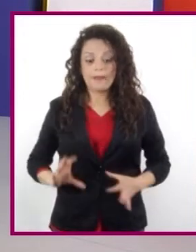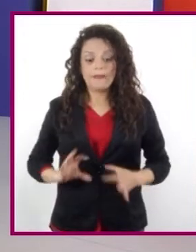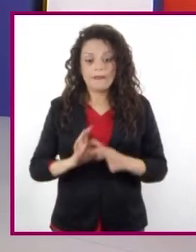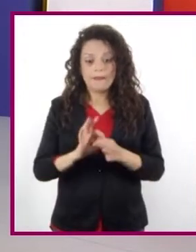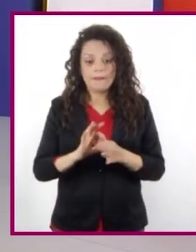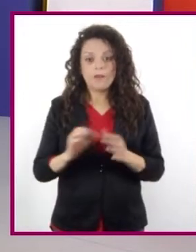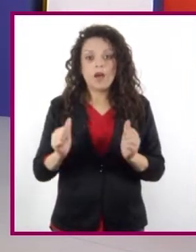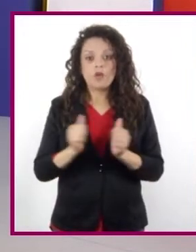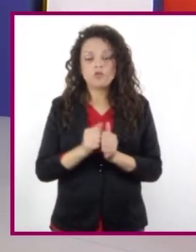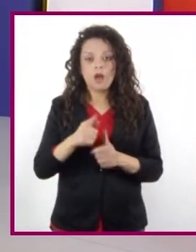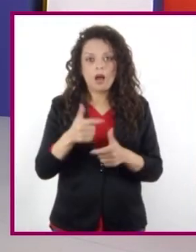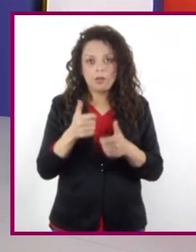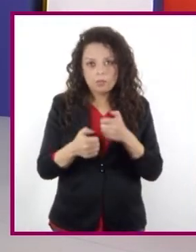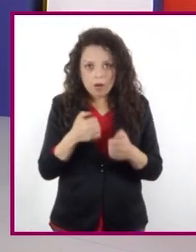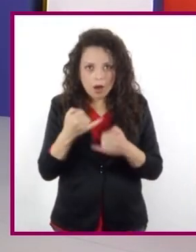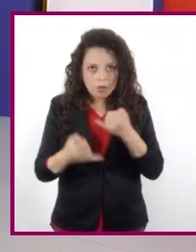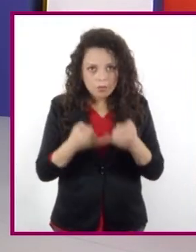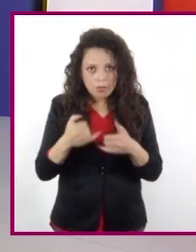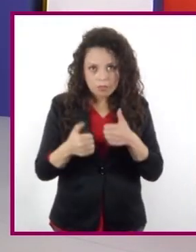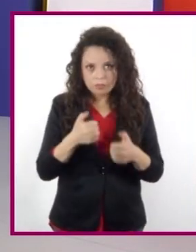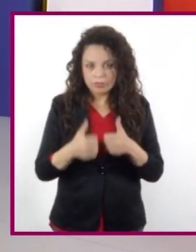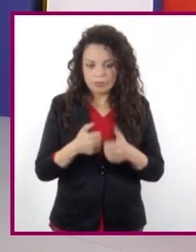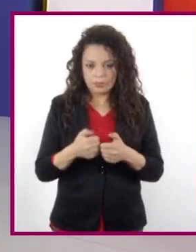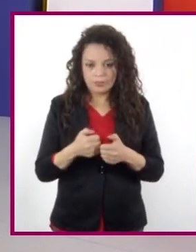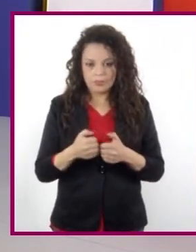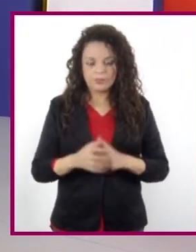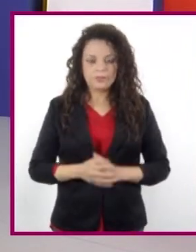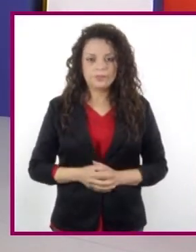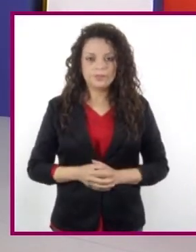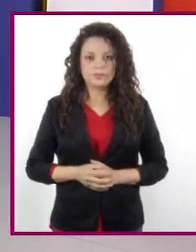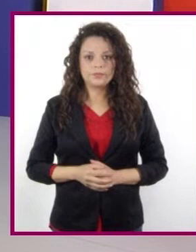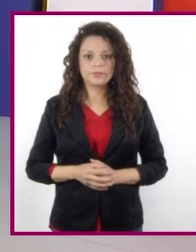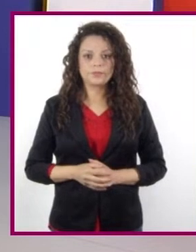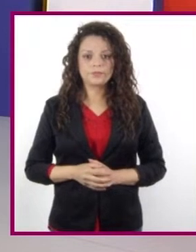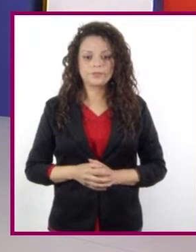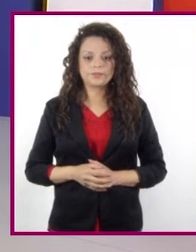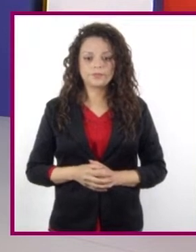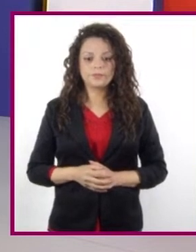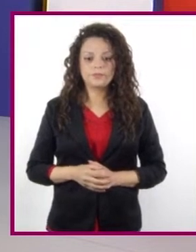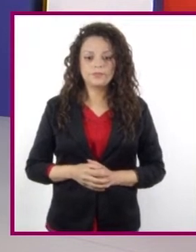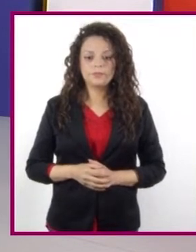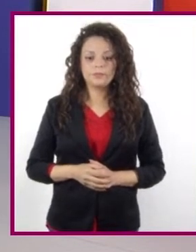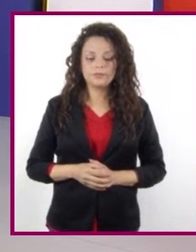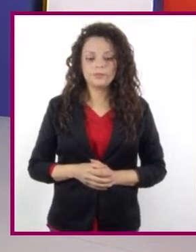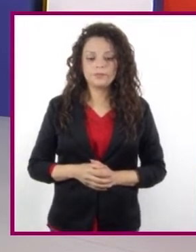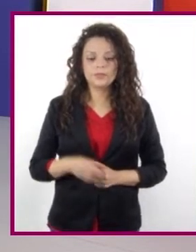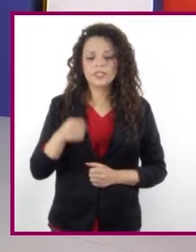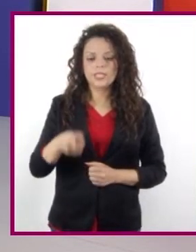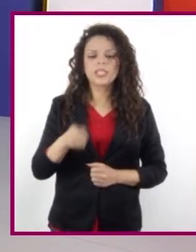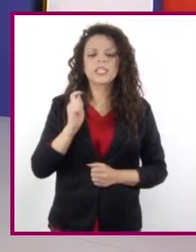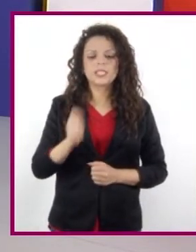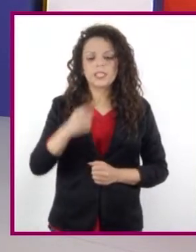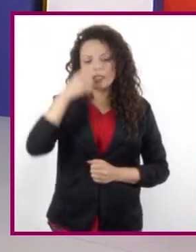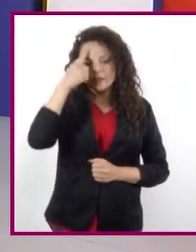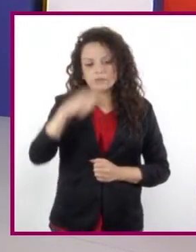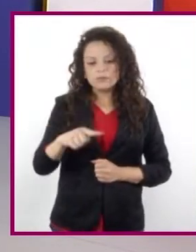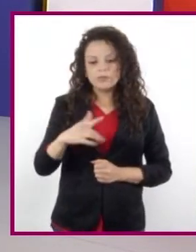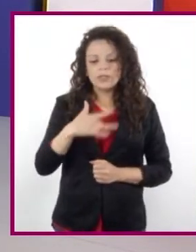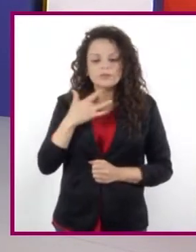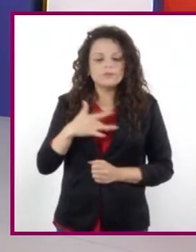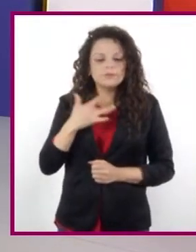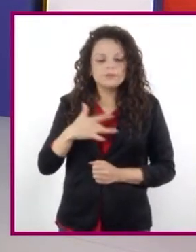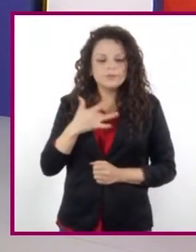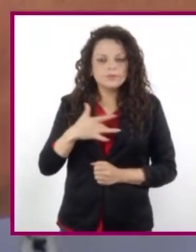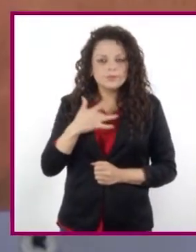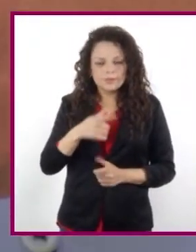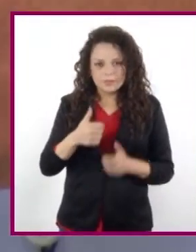videojuego. También, bueno, esto es en la parte de la sensibilidad, pero también en la parte de los juegos